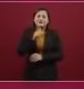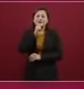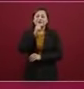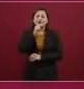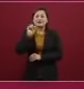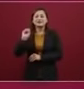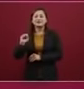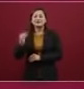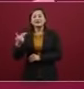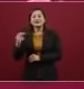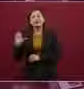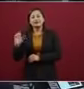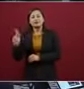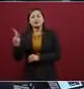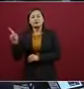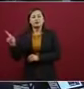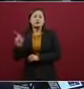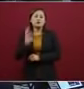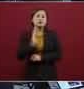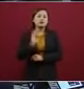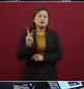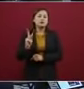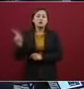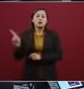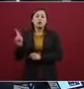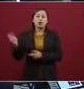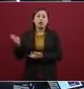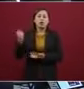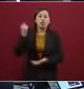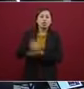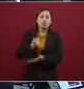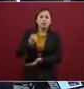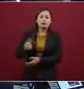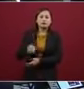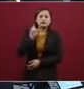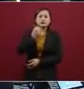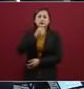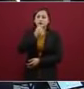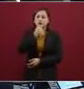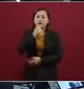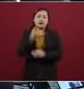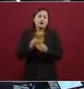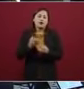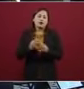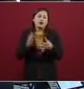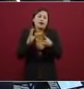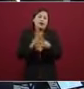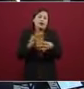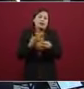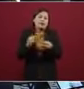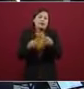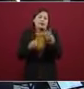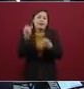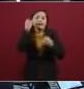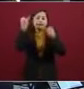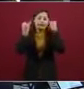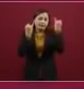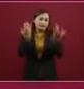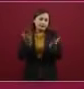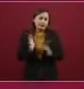Función Pública, todo es especulación y lo mismo sucede con el sueldo